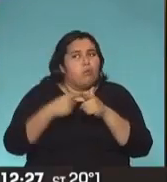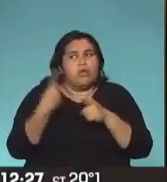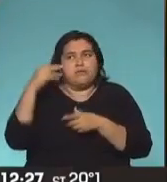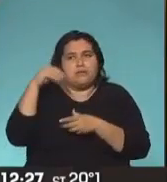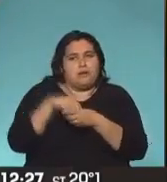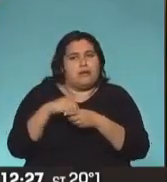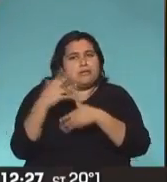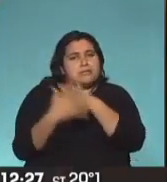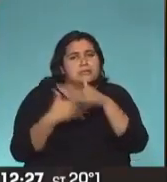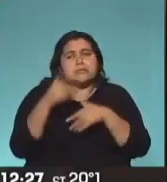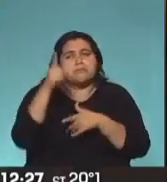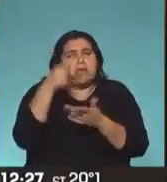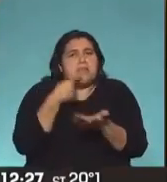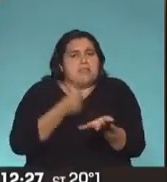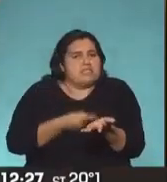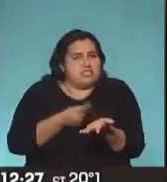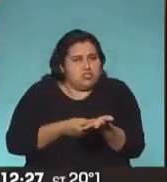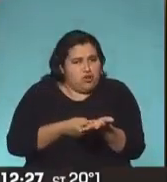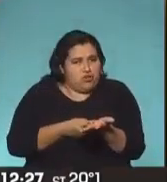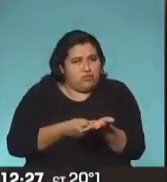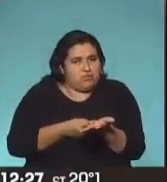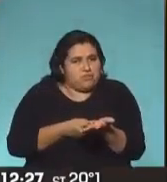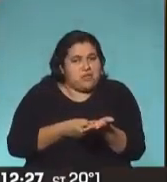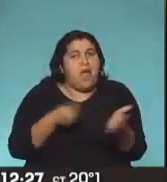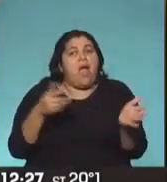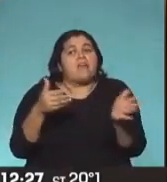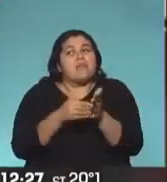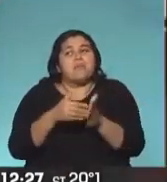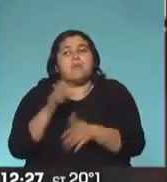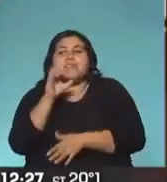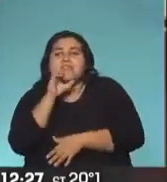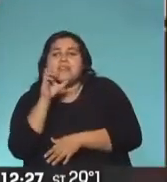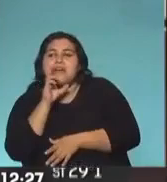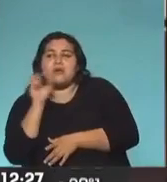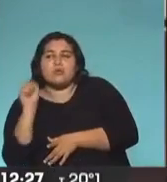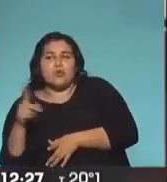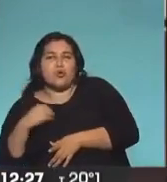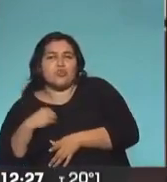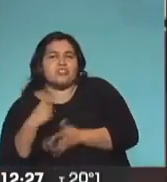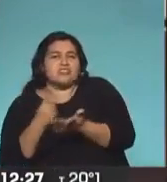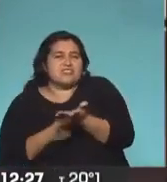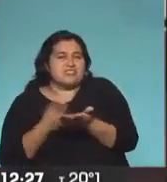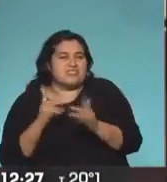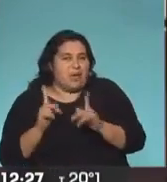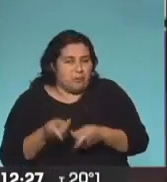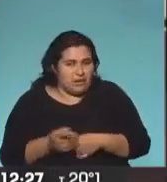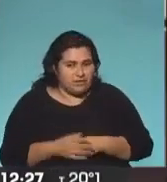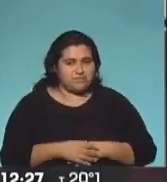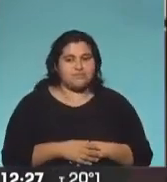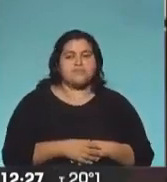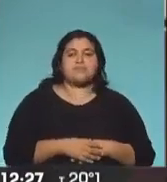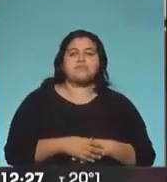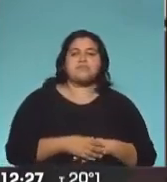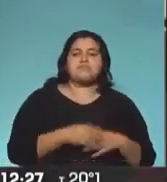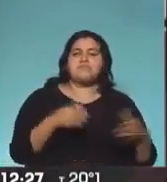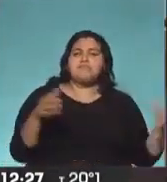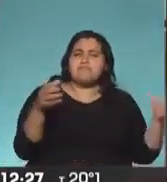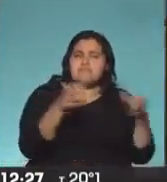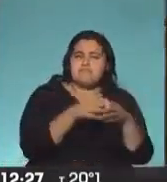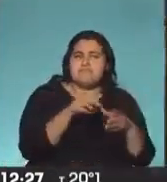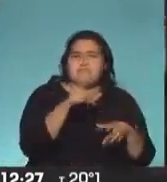lo van a definir y también está el interés de que lo que quiere hacer moral es claro porque vos decías el principio que les costó les está costando